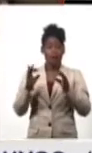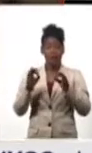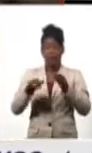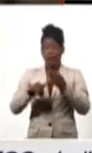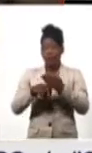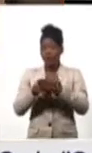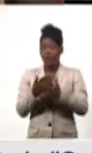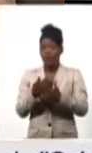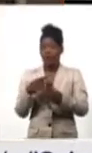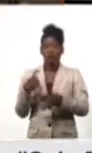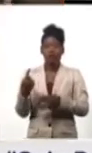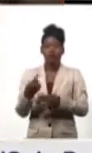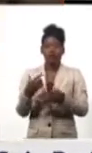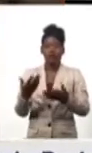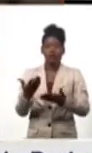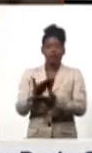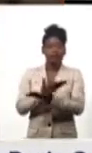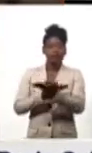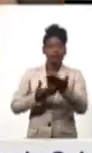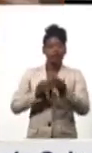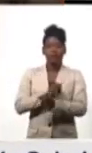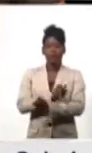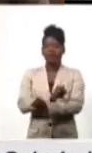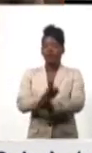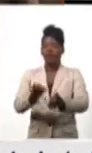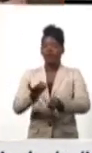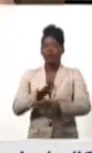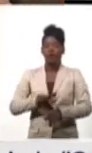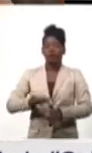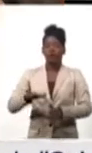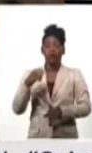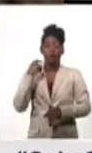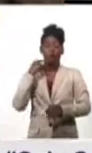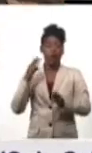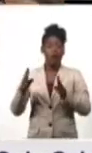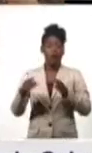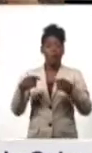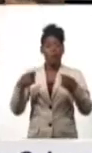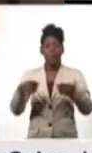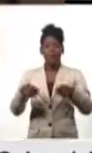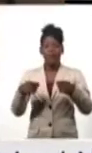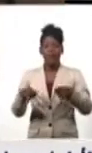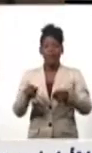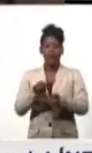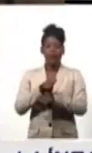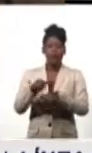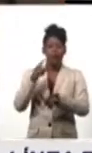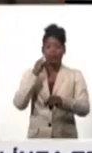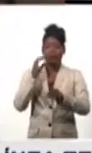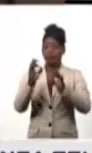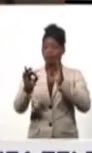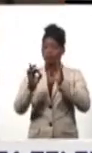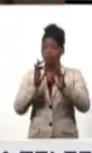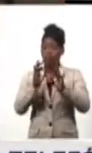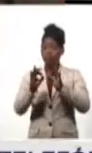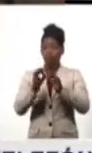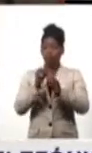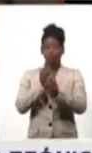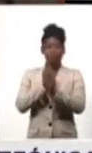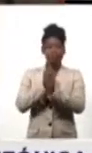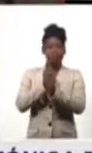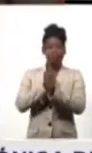lo que estoy trasladando es la idea de que tenemos todo un año para reforzar nuestro trabajo de